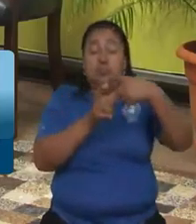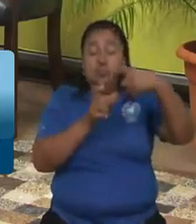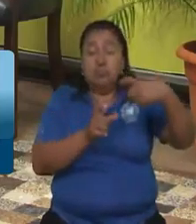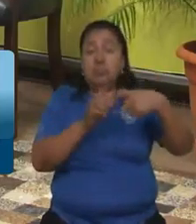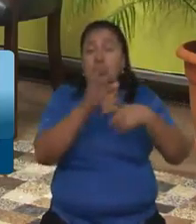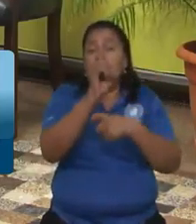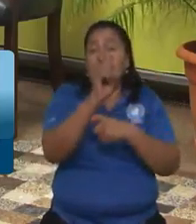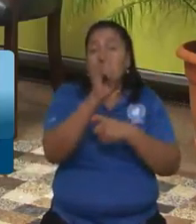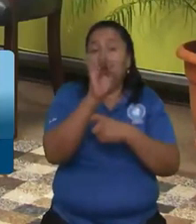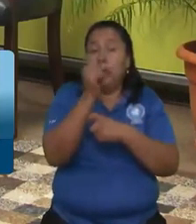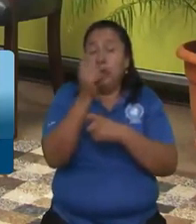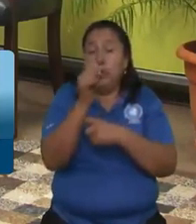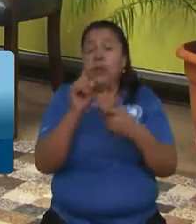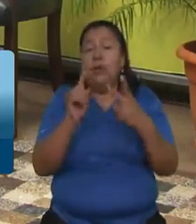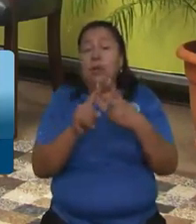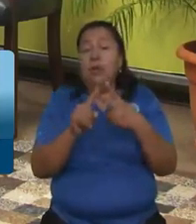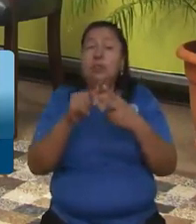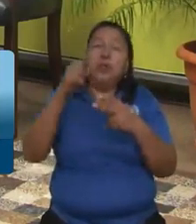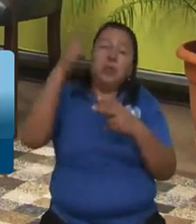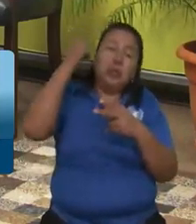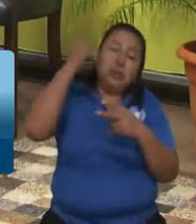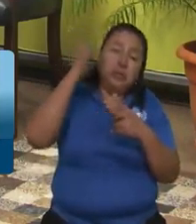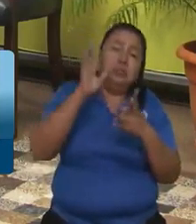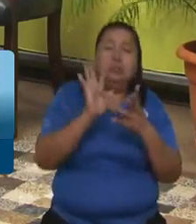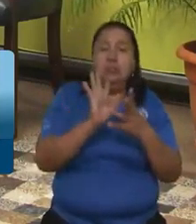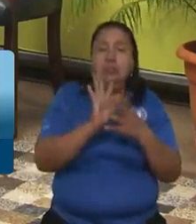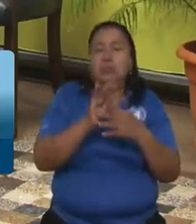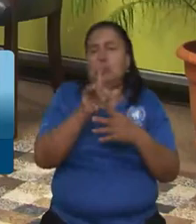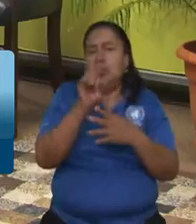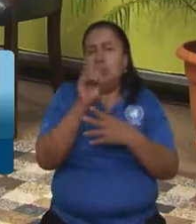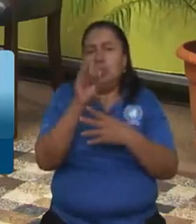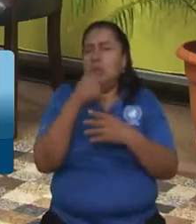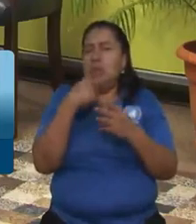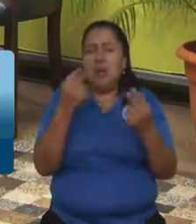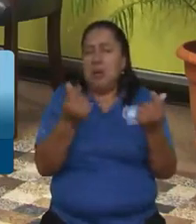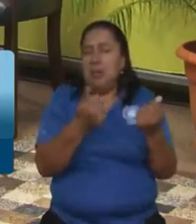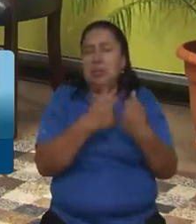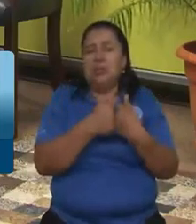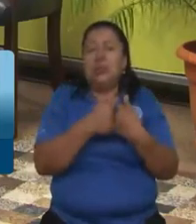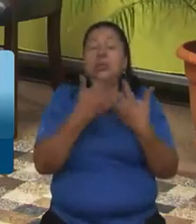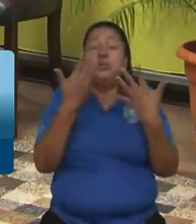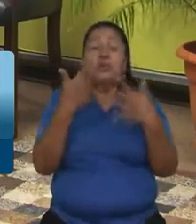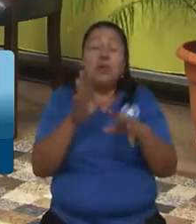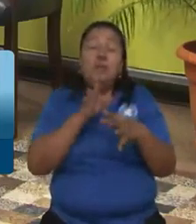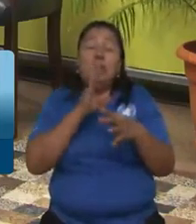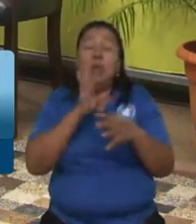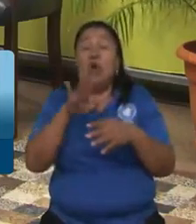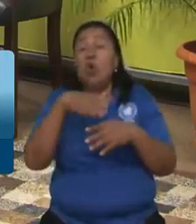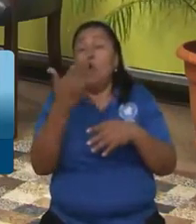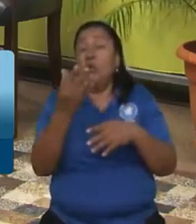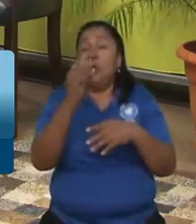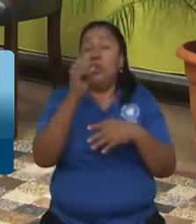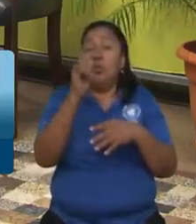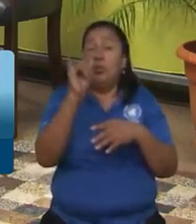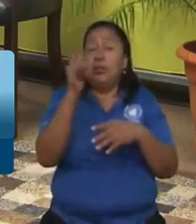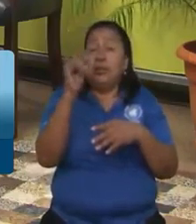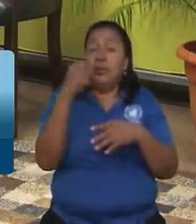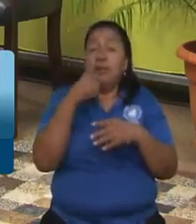las otitis. Entonces, una vez que ya te valoró el médico, ya sea médico general o médico